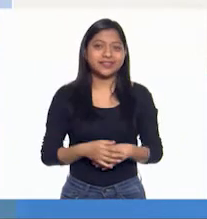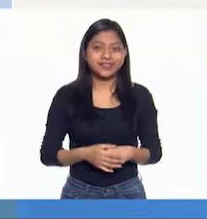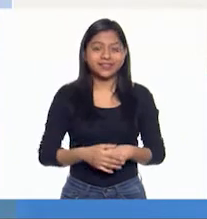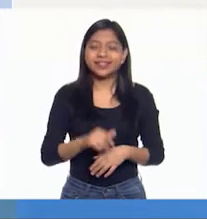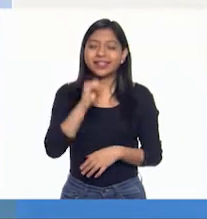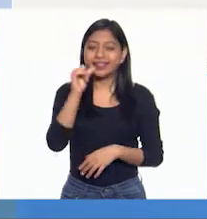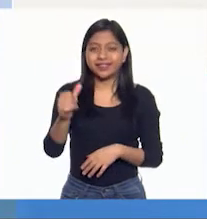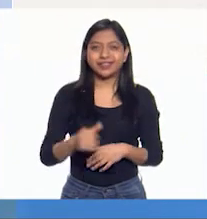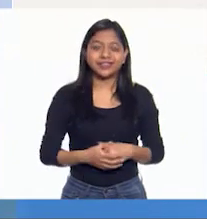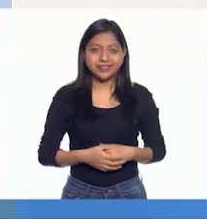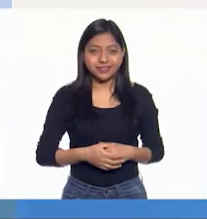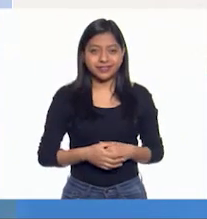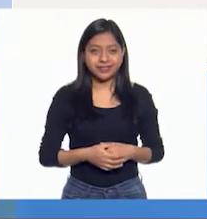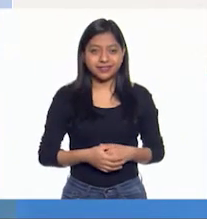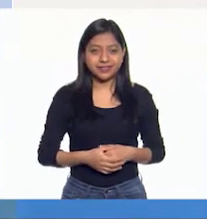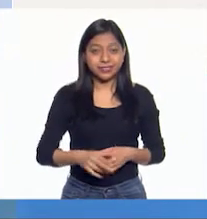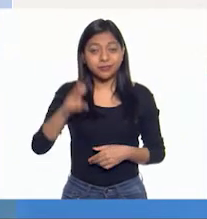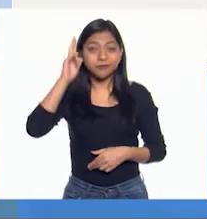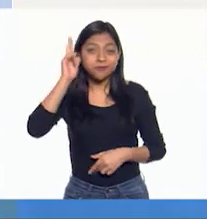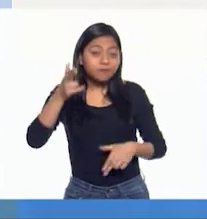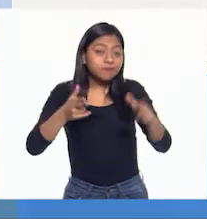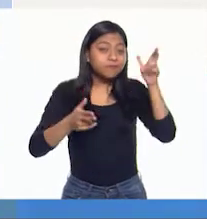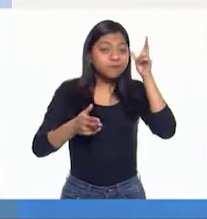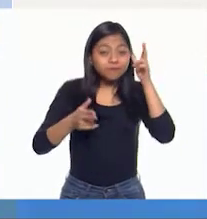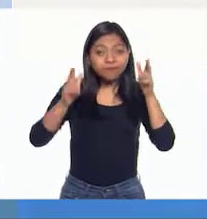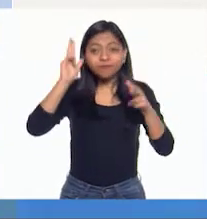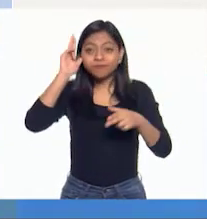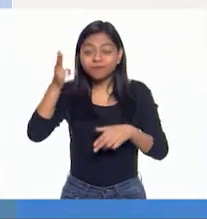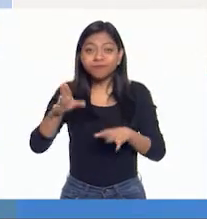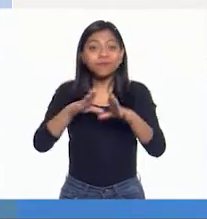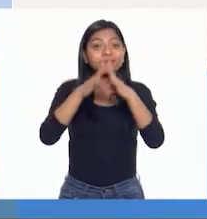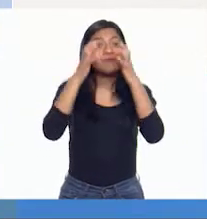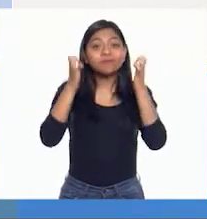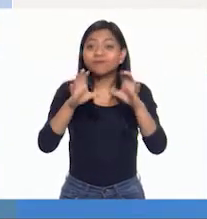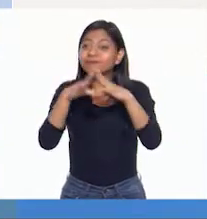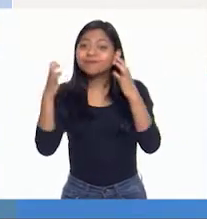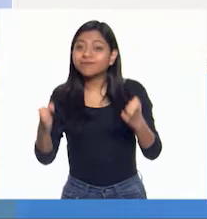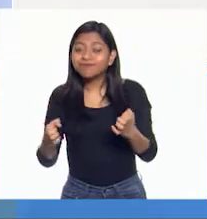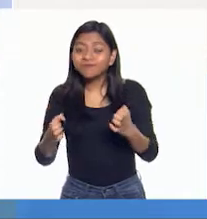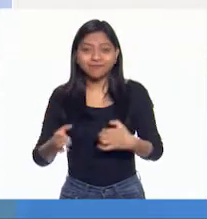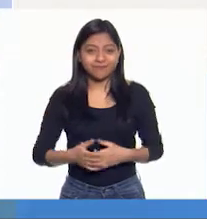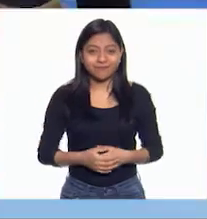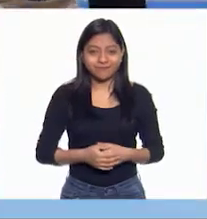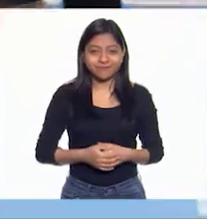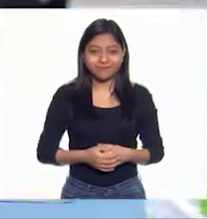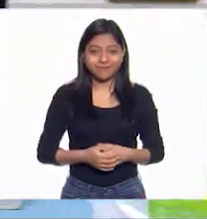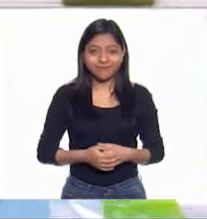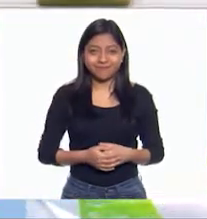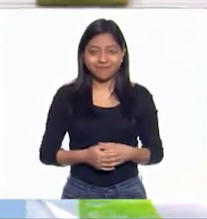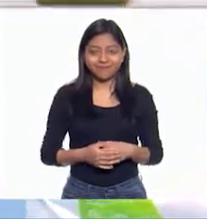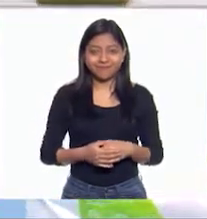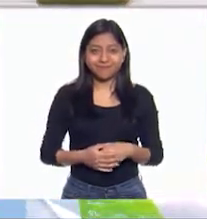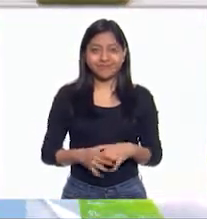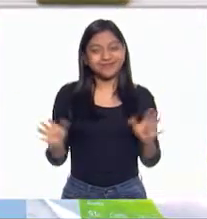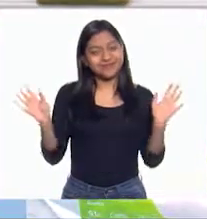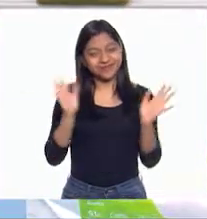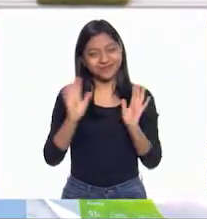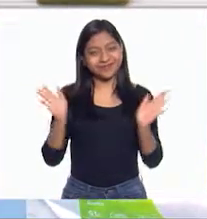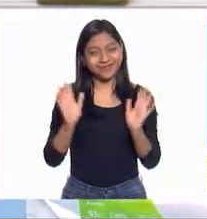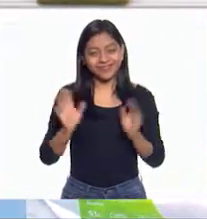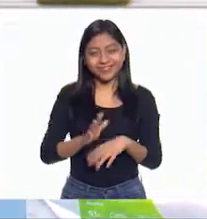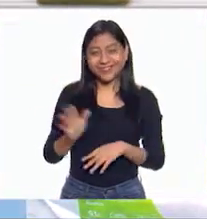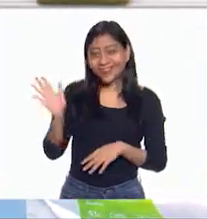Jenny. Hola, hola. ¿Cómo están? ¿Cómo están? ¡Tarán! Hola,